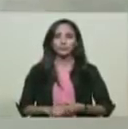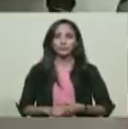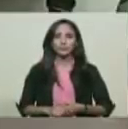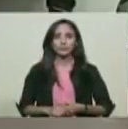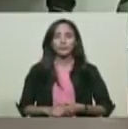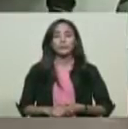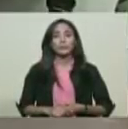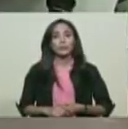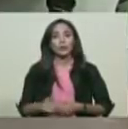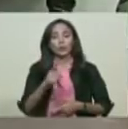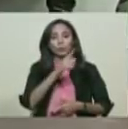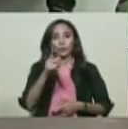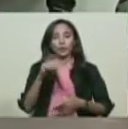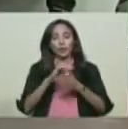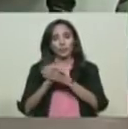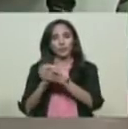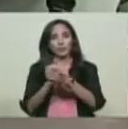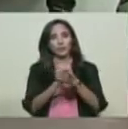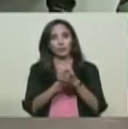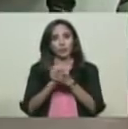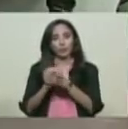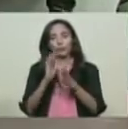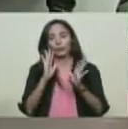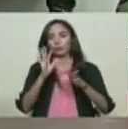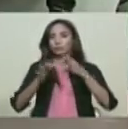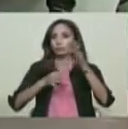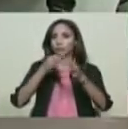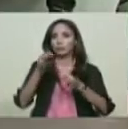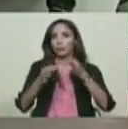Bueno, compañero, lo que me toca, me resta.